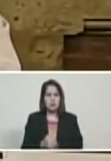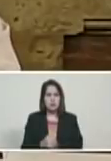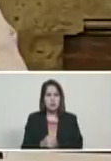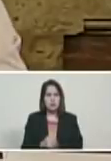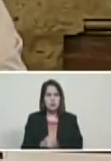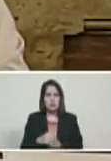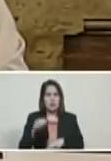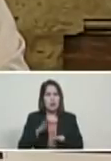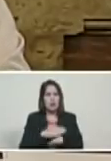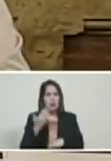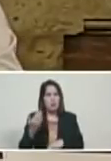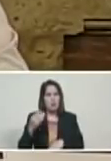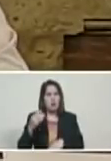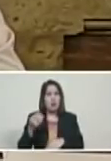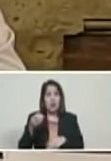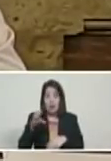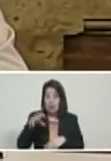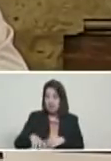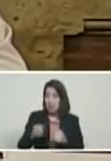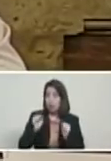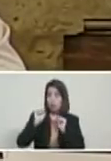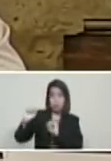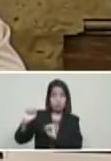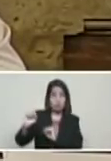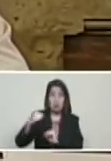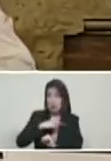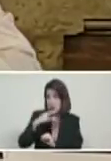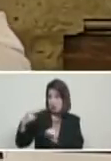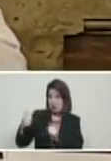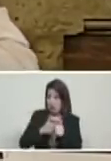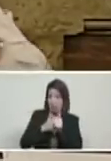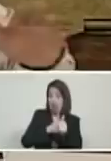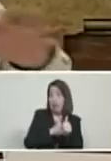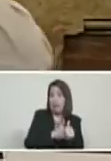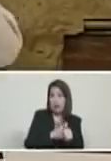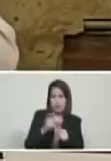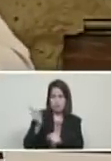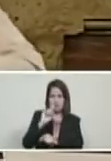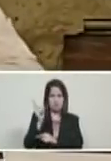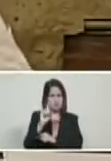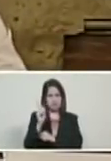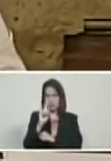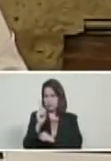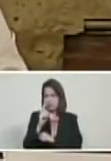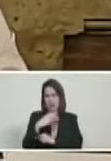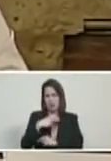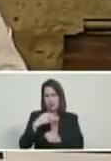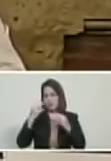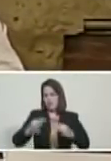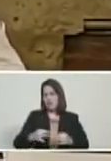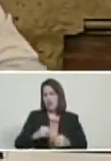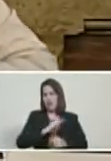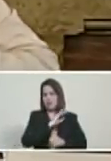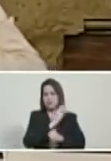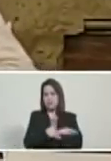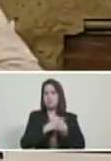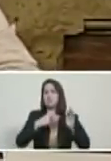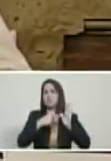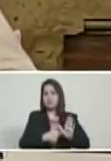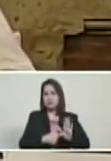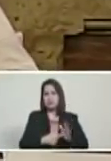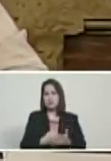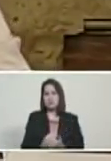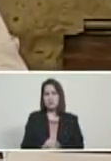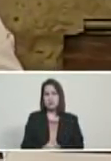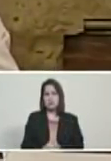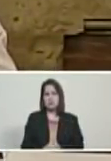Porque el Estado se defiende y a nosotros no nos van a acorralar. No, no nos van a acorralar, tengo la seguridad. Nosotros nos